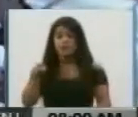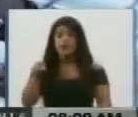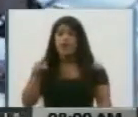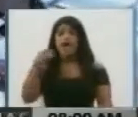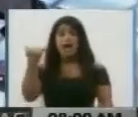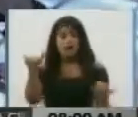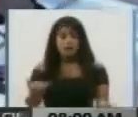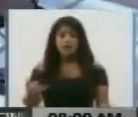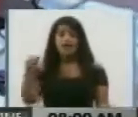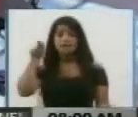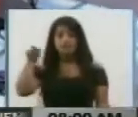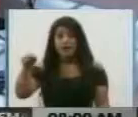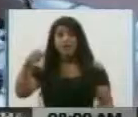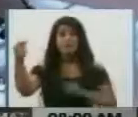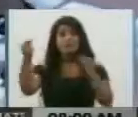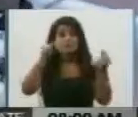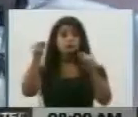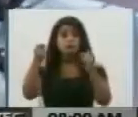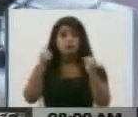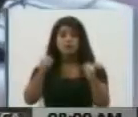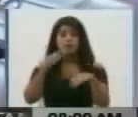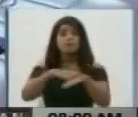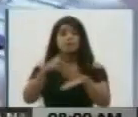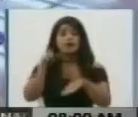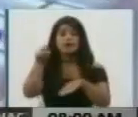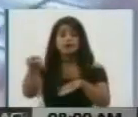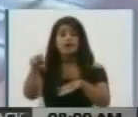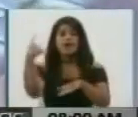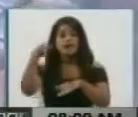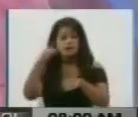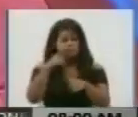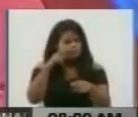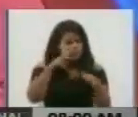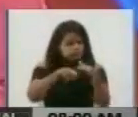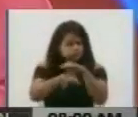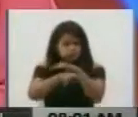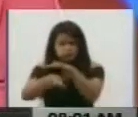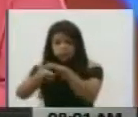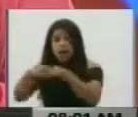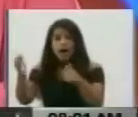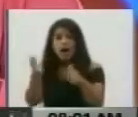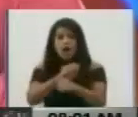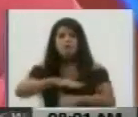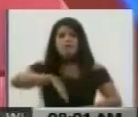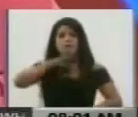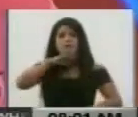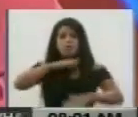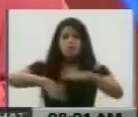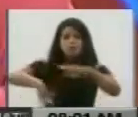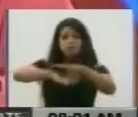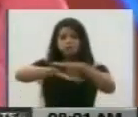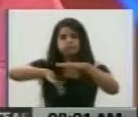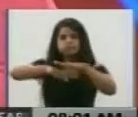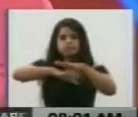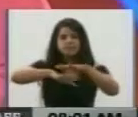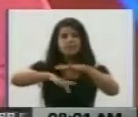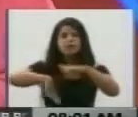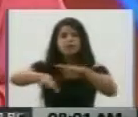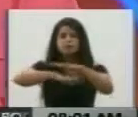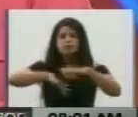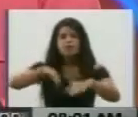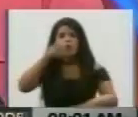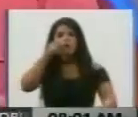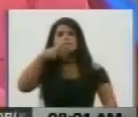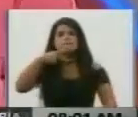debate, porque en Brasil descubrieron lo que llaman las reservas de petróleo de pre-sal. A ellos le dicen pre-sal. Yo no sé